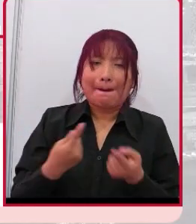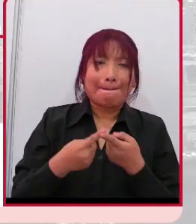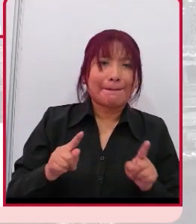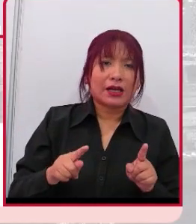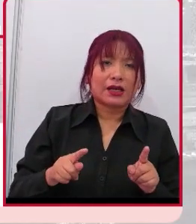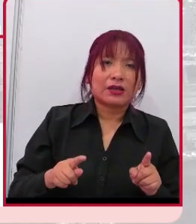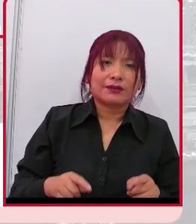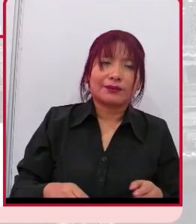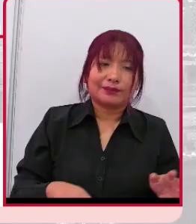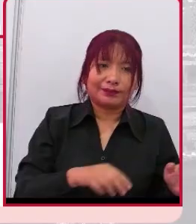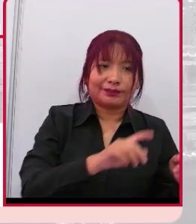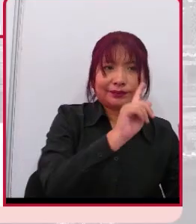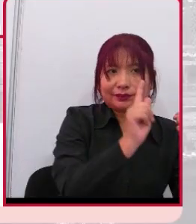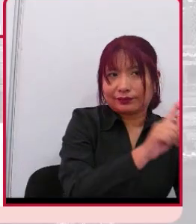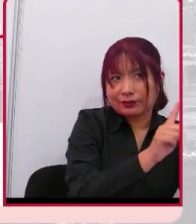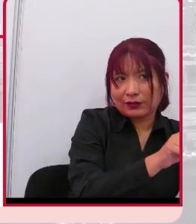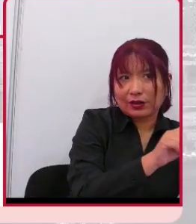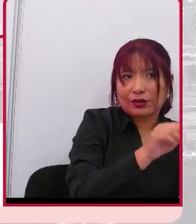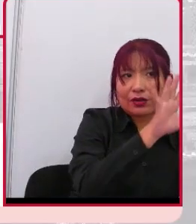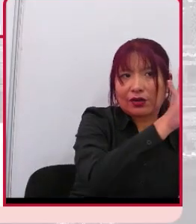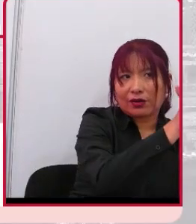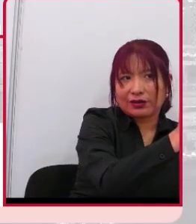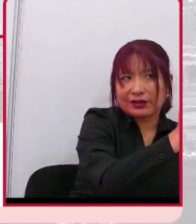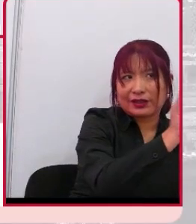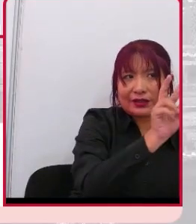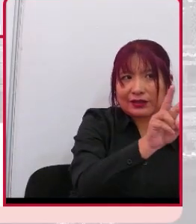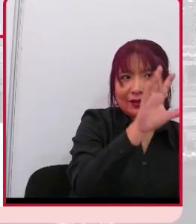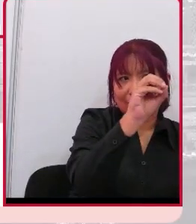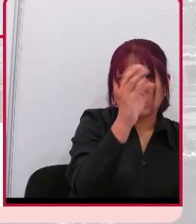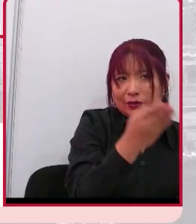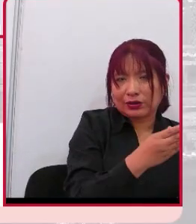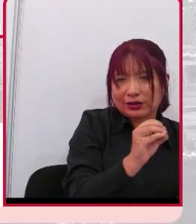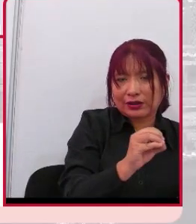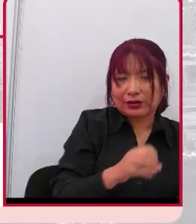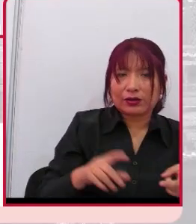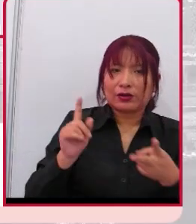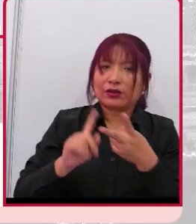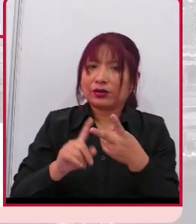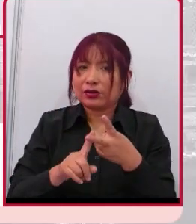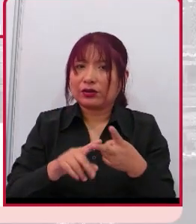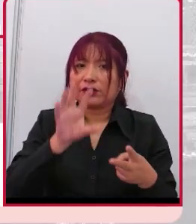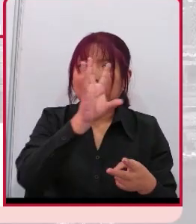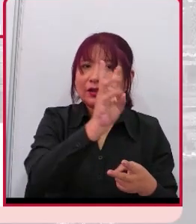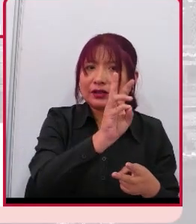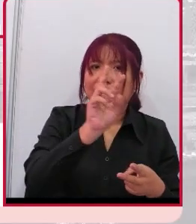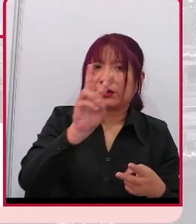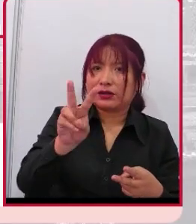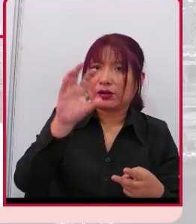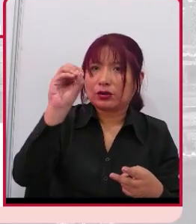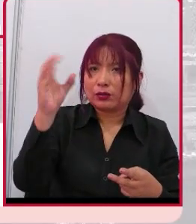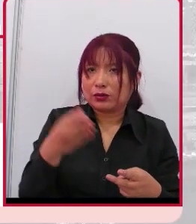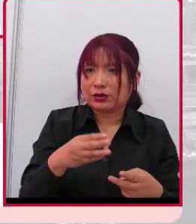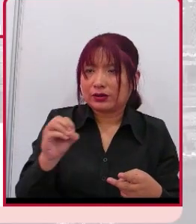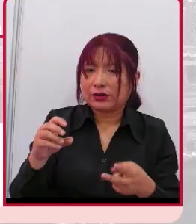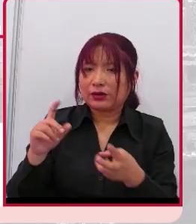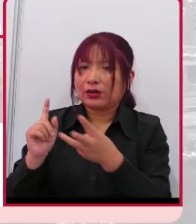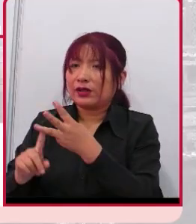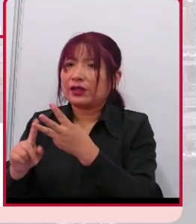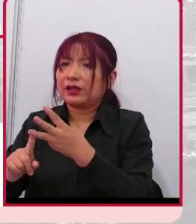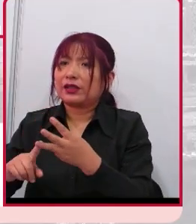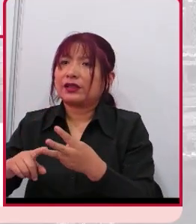recuperaciones para la muestra 1 cercano a 72%, para la muestra 2 62% y para la muestra 3 tan solo